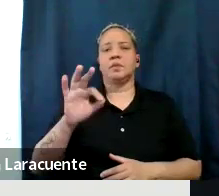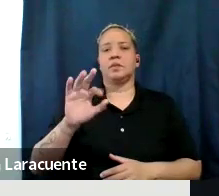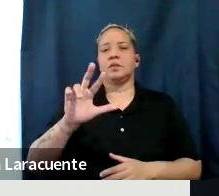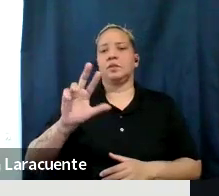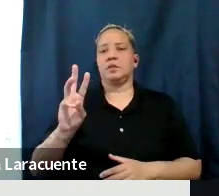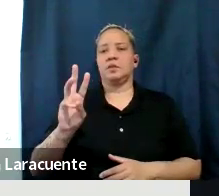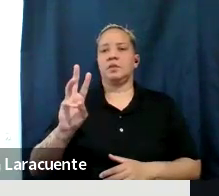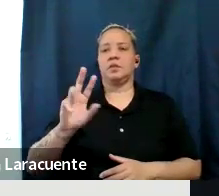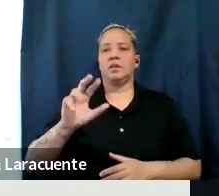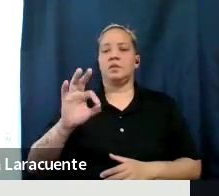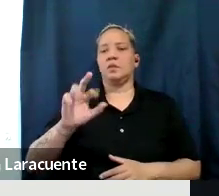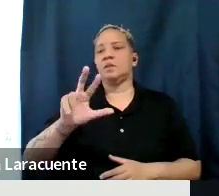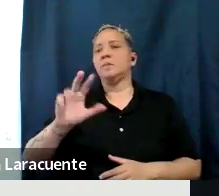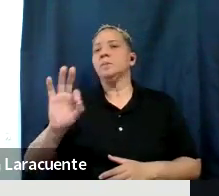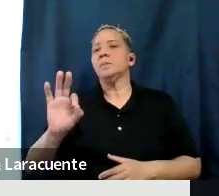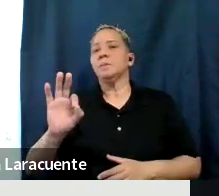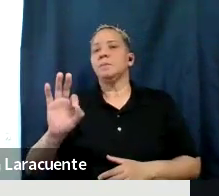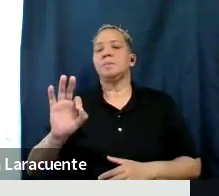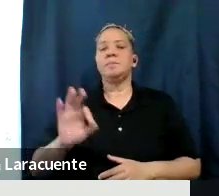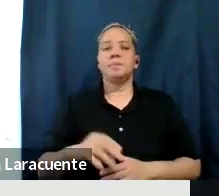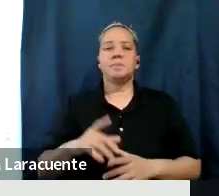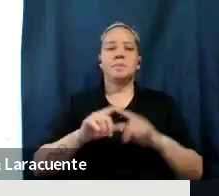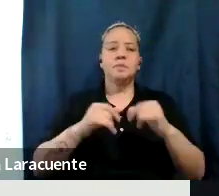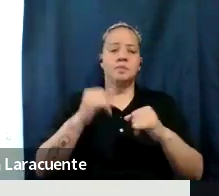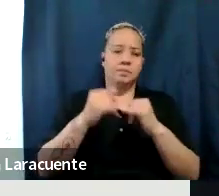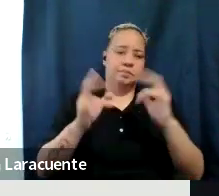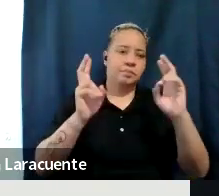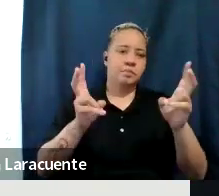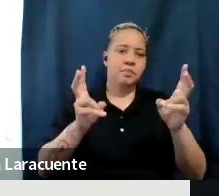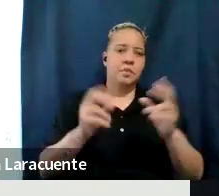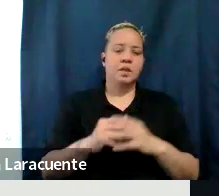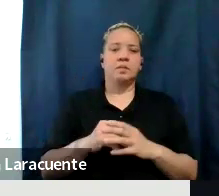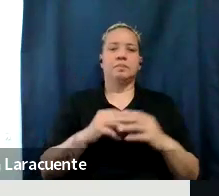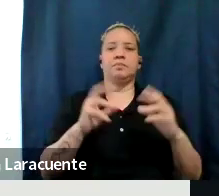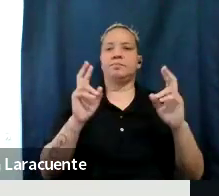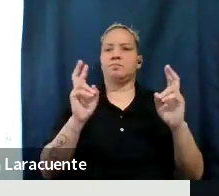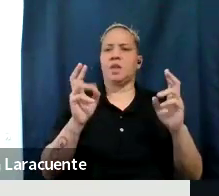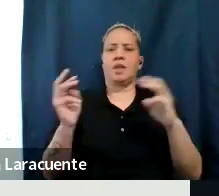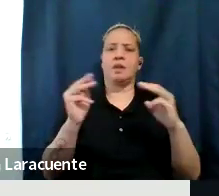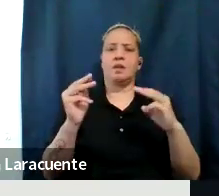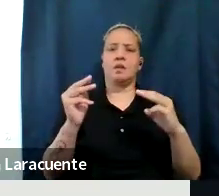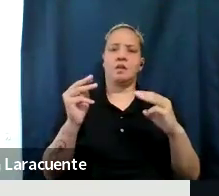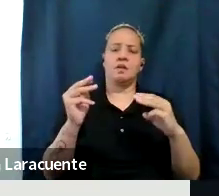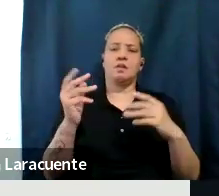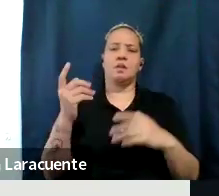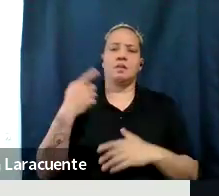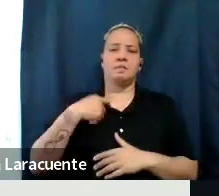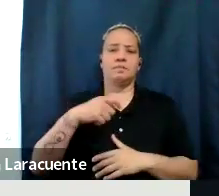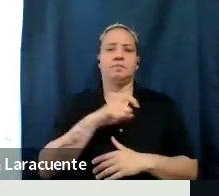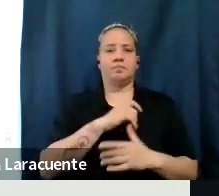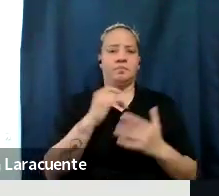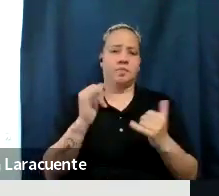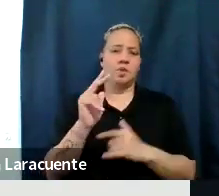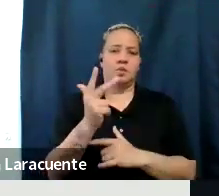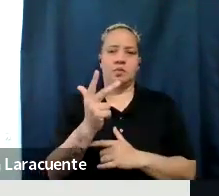1936-1939, pero finalmente se acabó denominando Guerra en España. Se acaba de publicar una